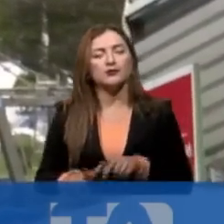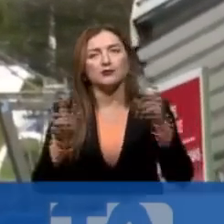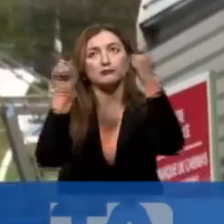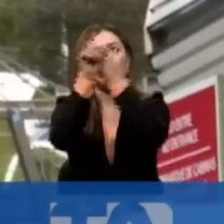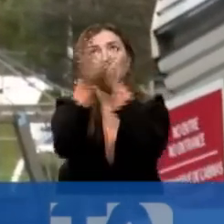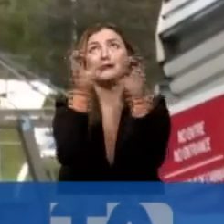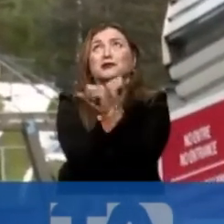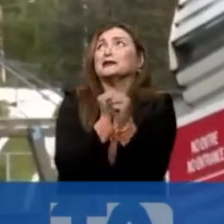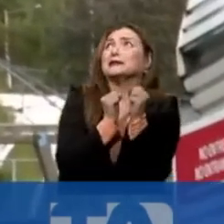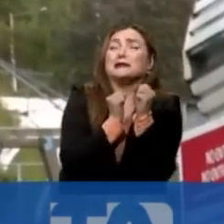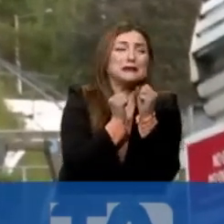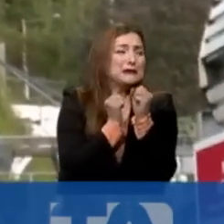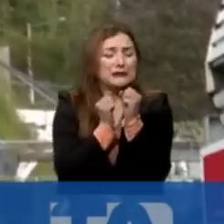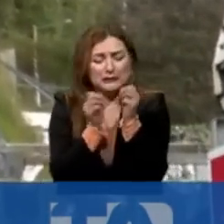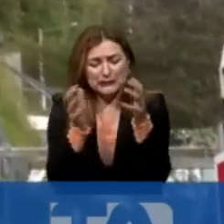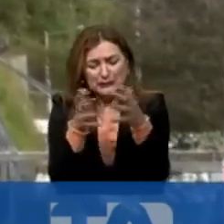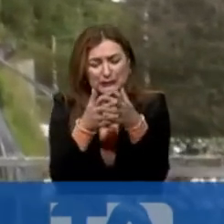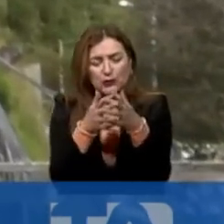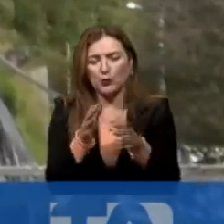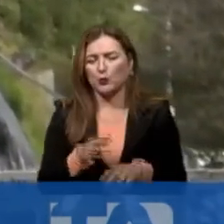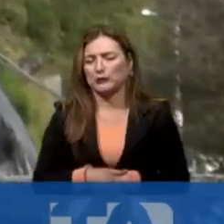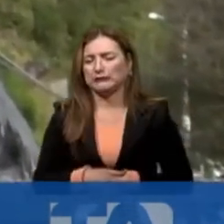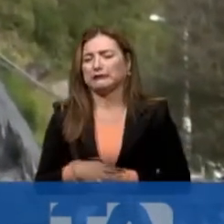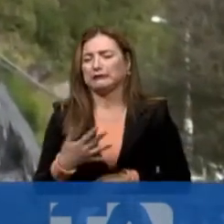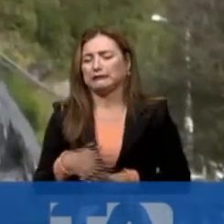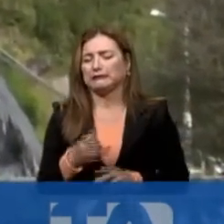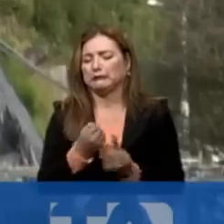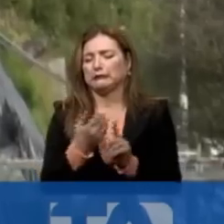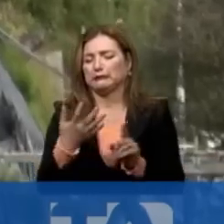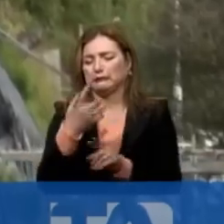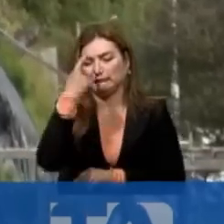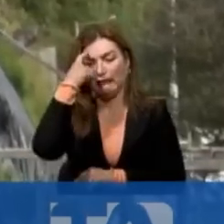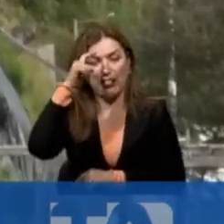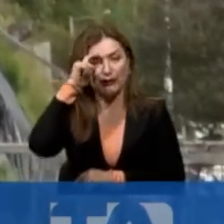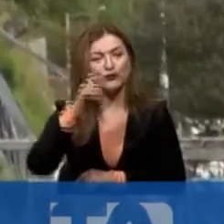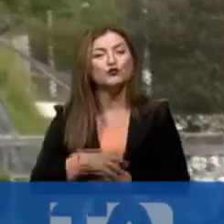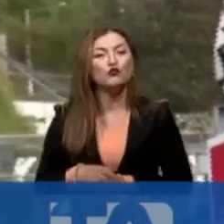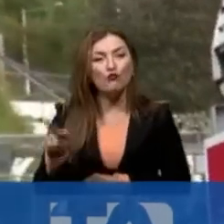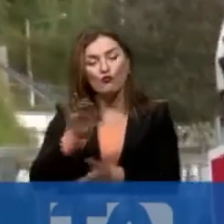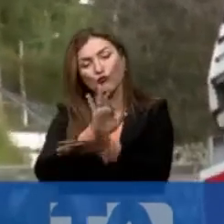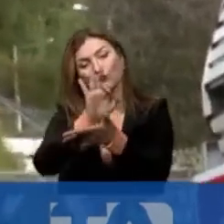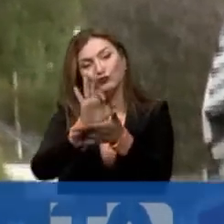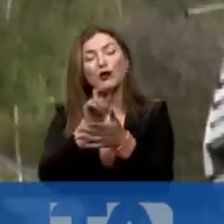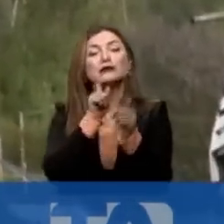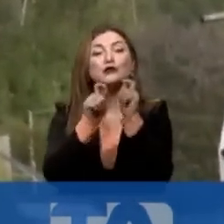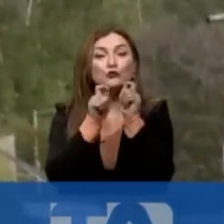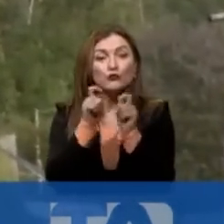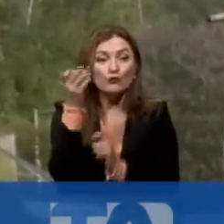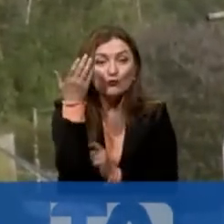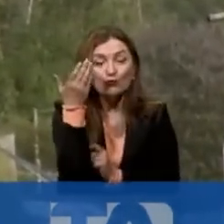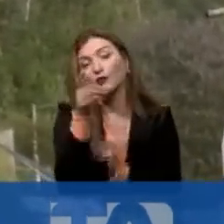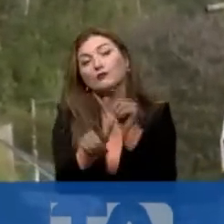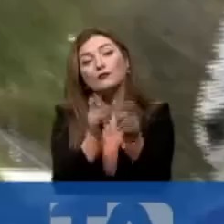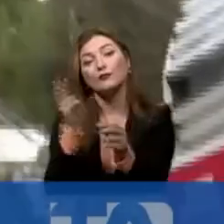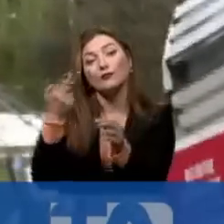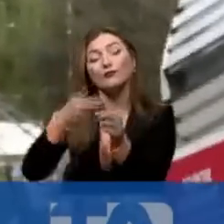zona totalmente encerrado. Hemos escuchado las declaraciones del alcalde, el agradecimiento que realiza a las personas